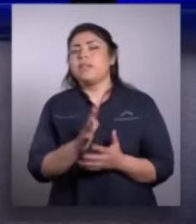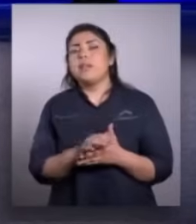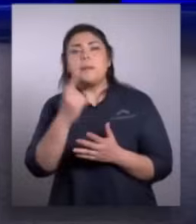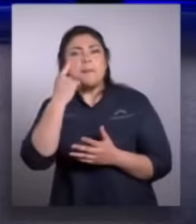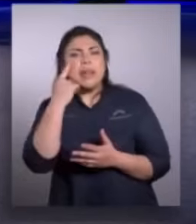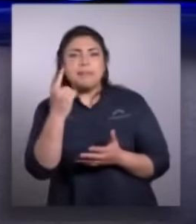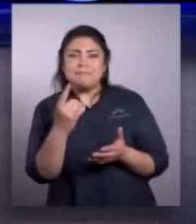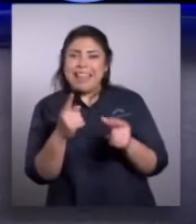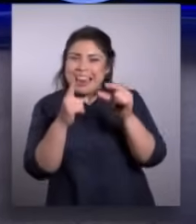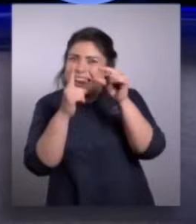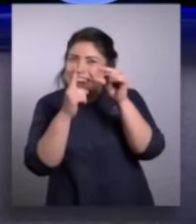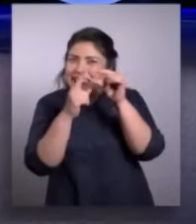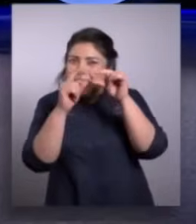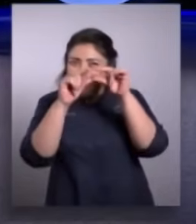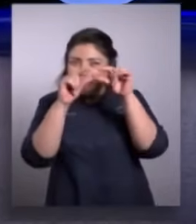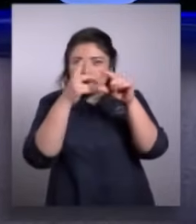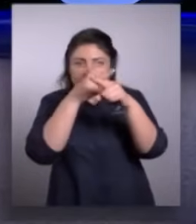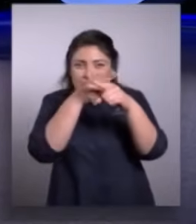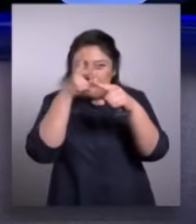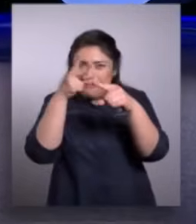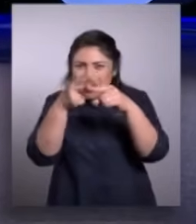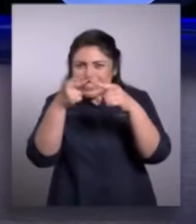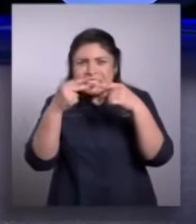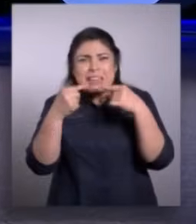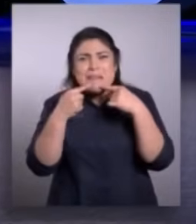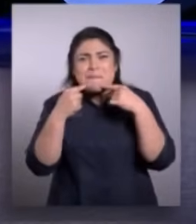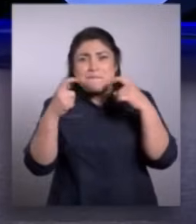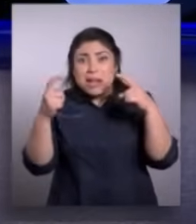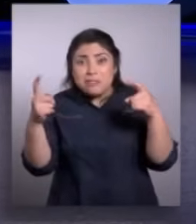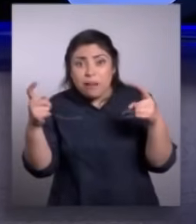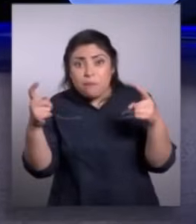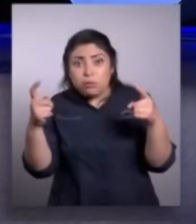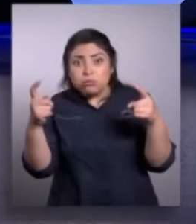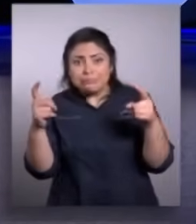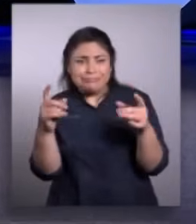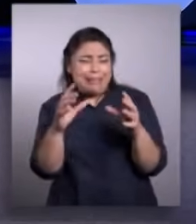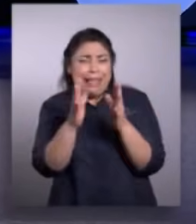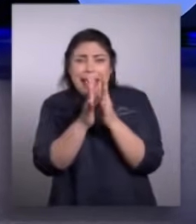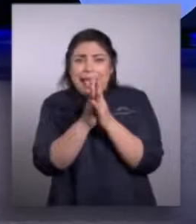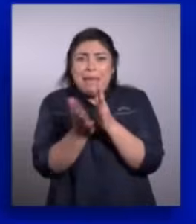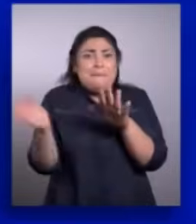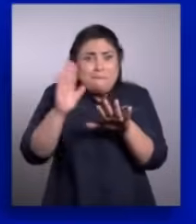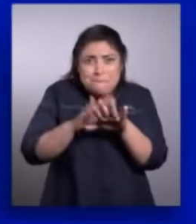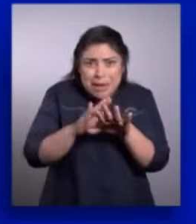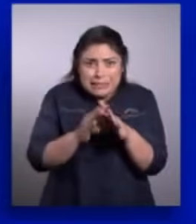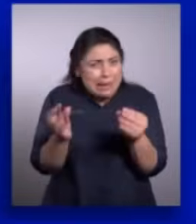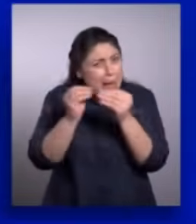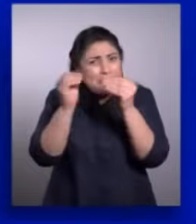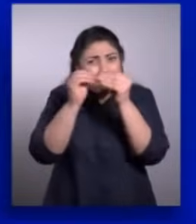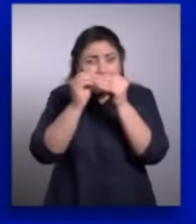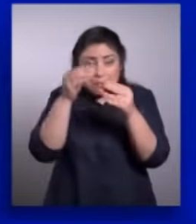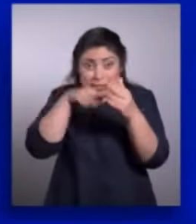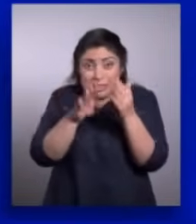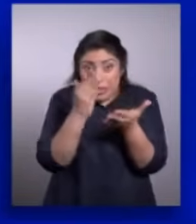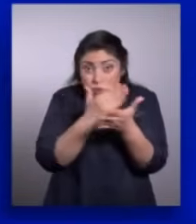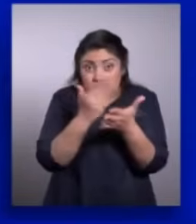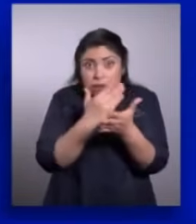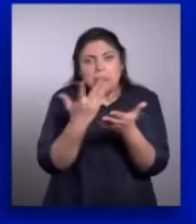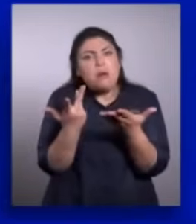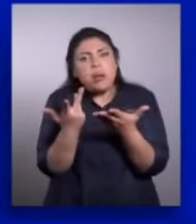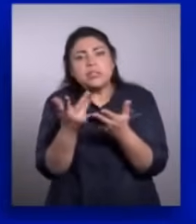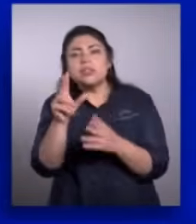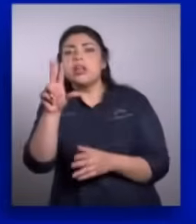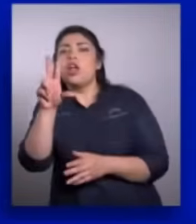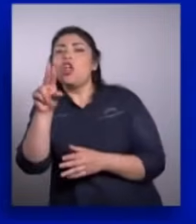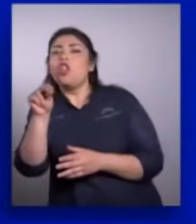Porque Dios sabe Aún tememos cuando cosas buenas se nos anuncian Cuando el ángel apareció con María